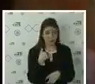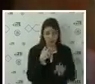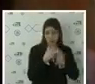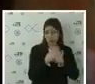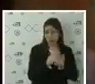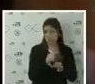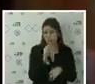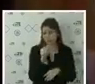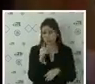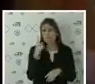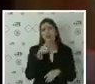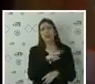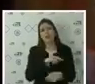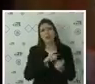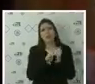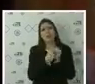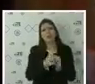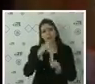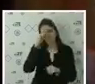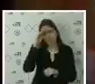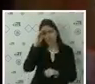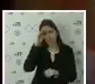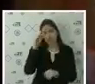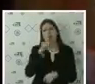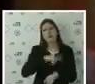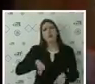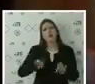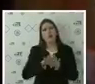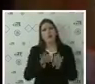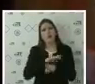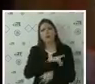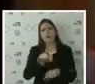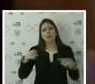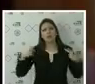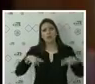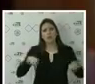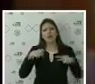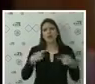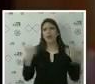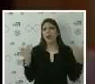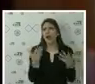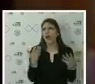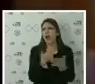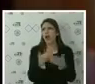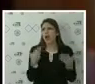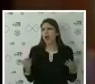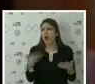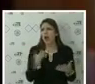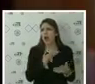reflexión. ¿Qué nos ha llevado y cómo se ha construido nuestra sociedad? Que hoy tenemos todas estas